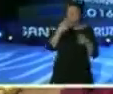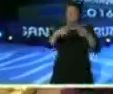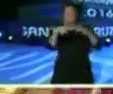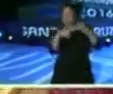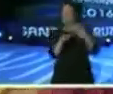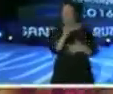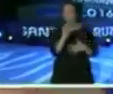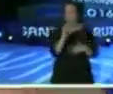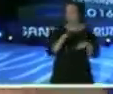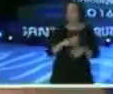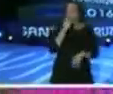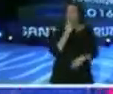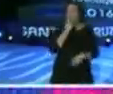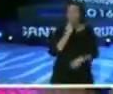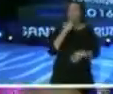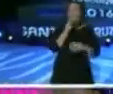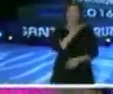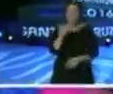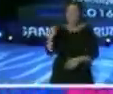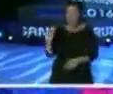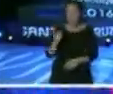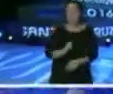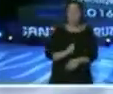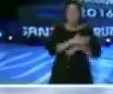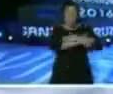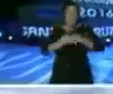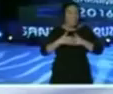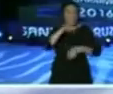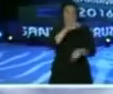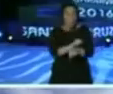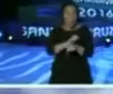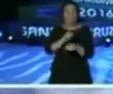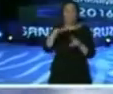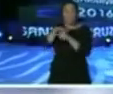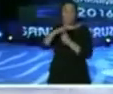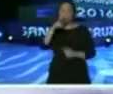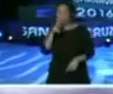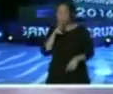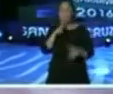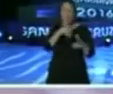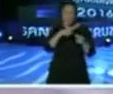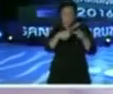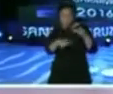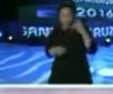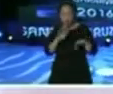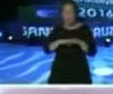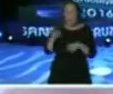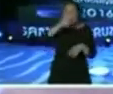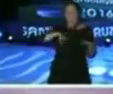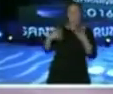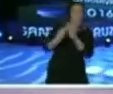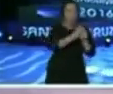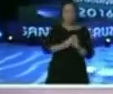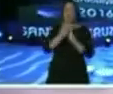hacer una pitada. A miseria, paro y desgracia, razones para pitar toda Canaria.